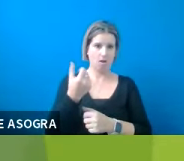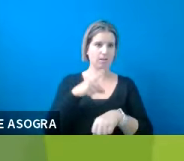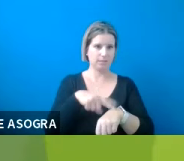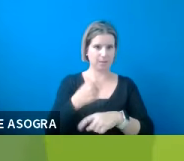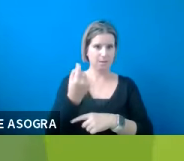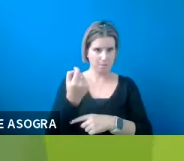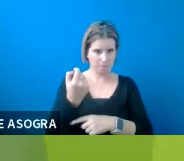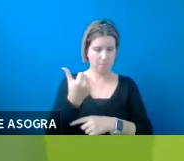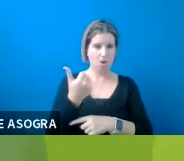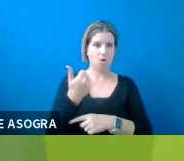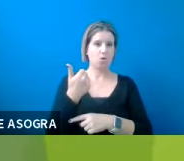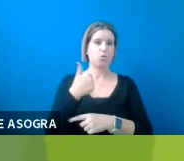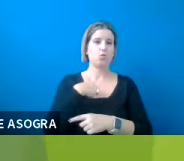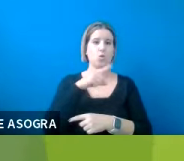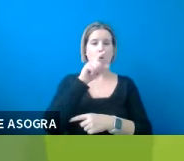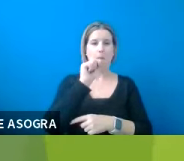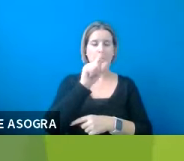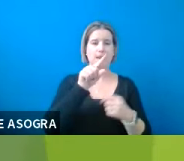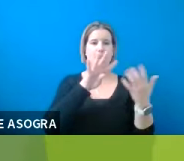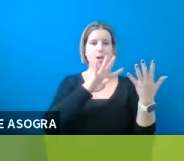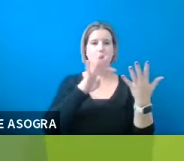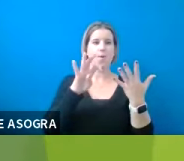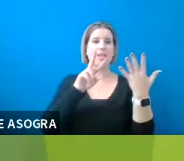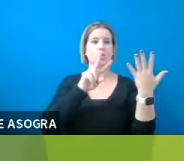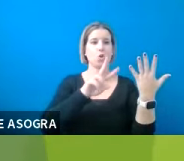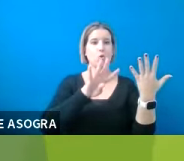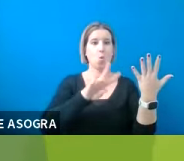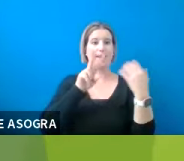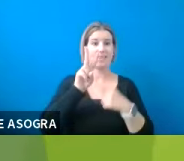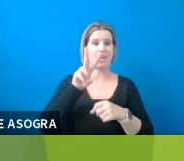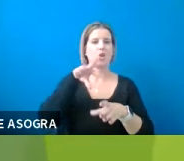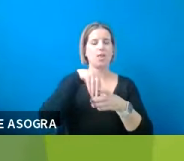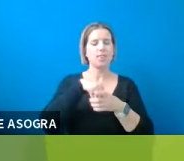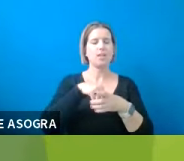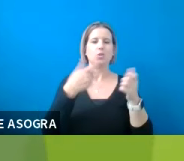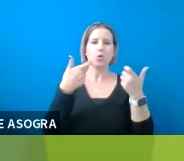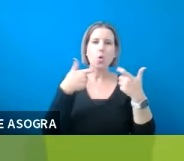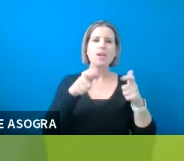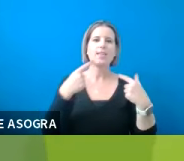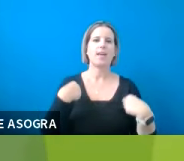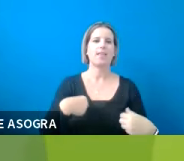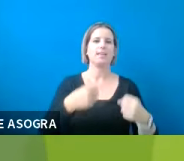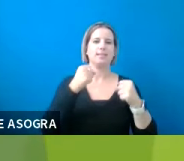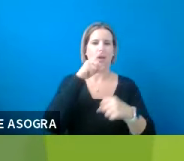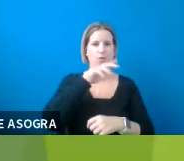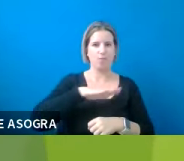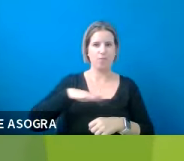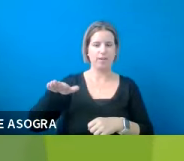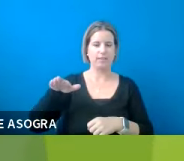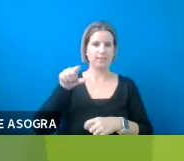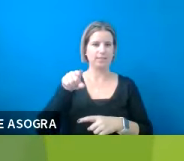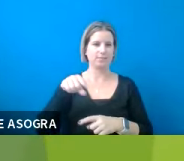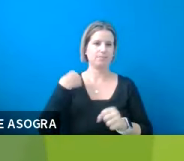Llevo desde 1992 en la Unidad de Salud Mental Infantil, trabajo